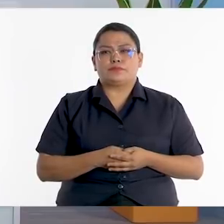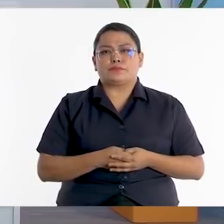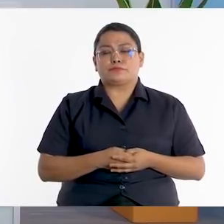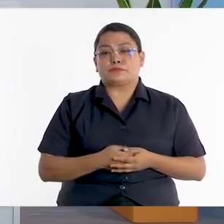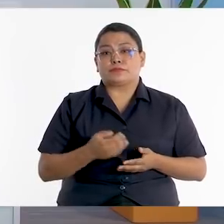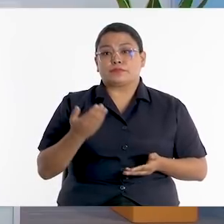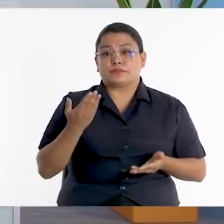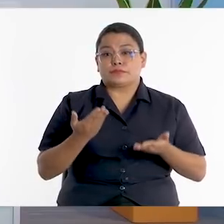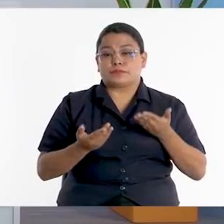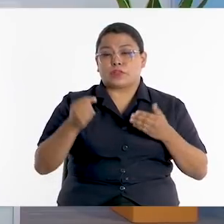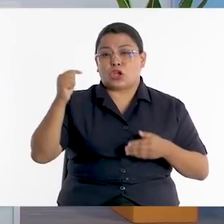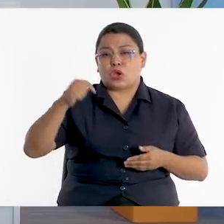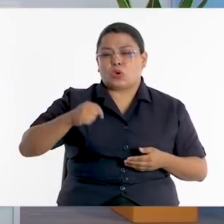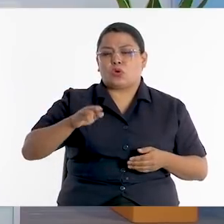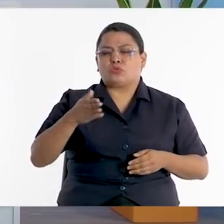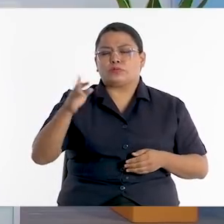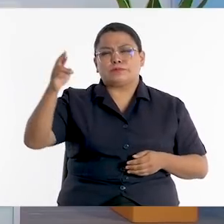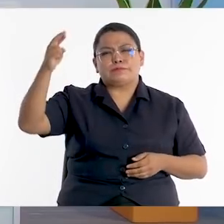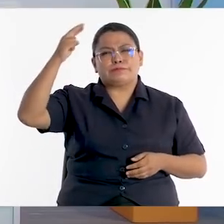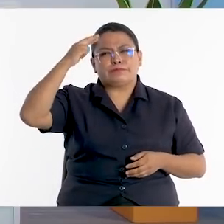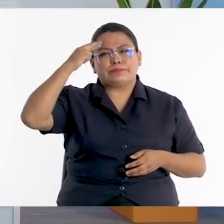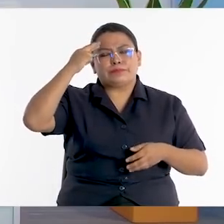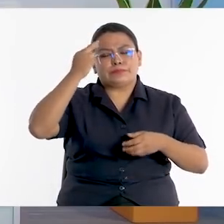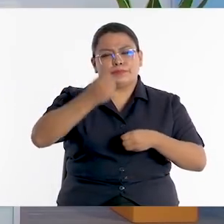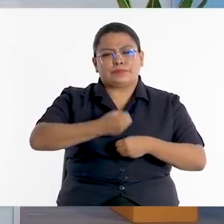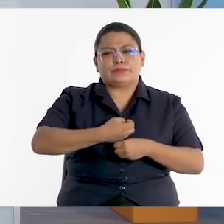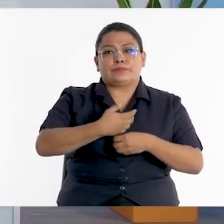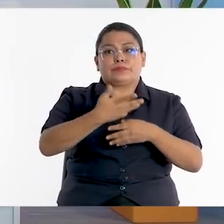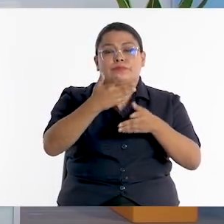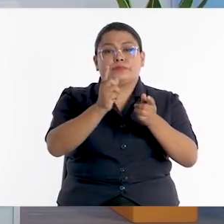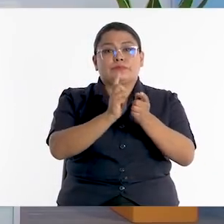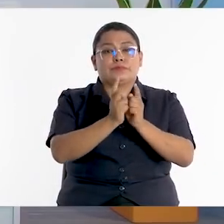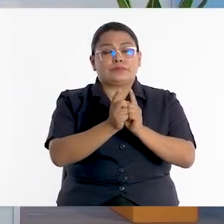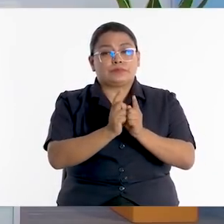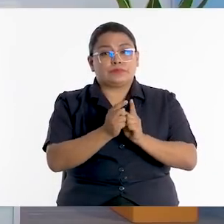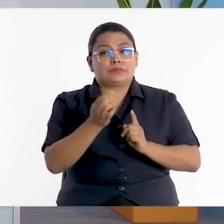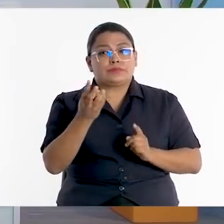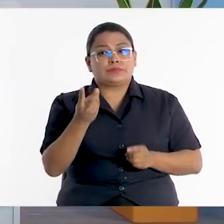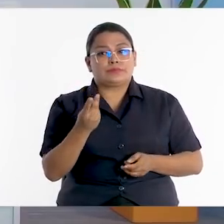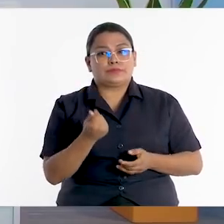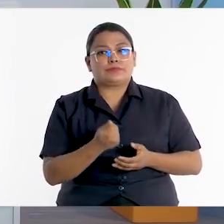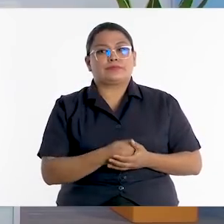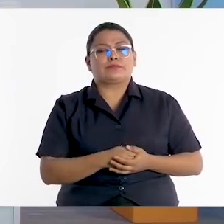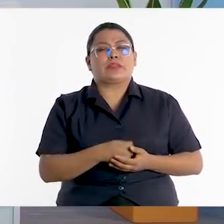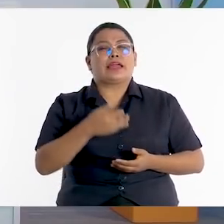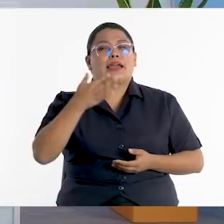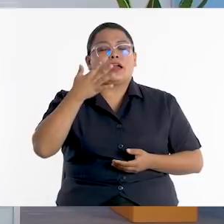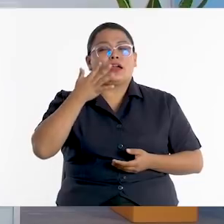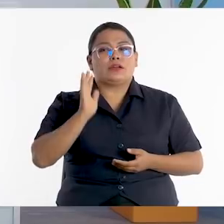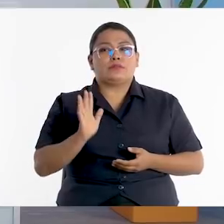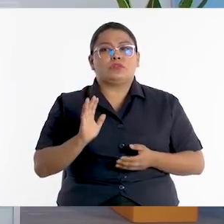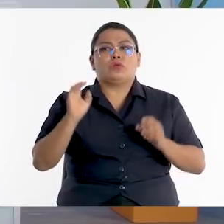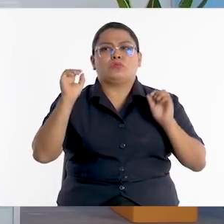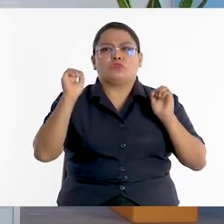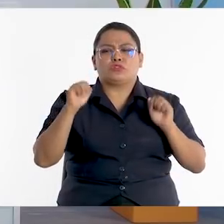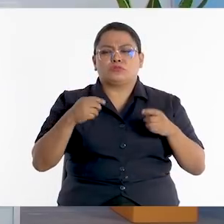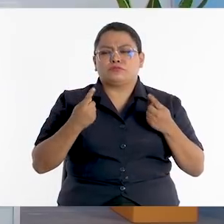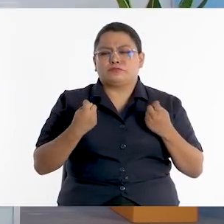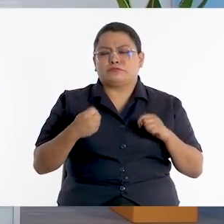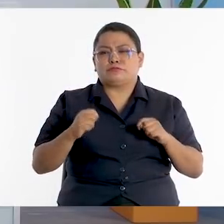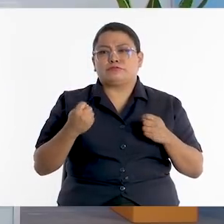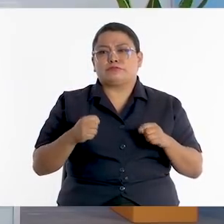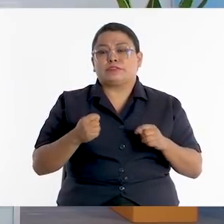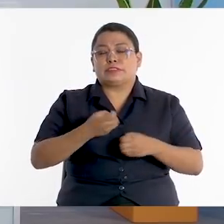les parece si usamos las razones para expresar las relaciones entre las cantidades? Por ejemplo, podemos